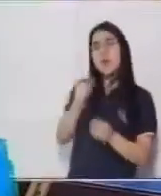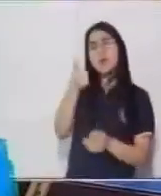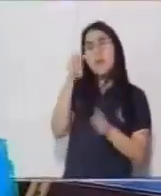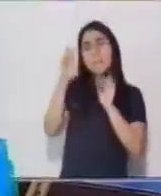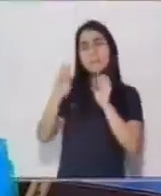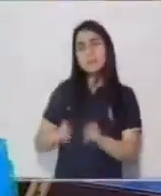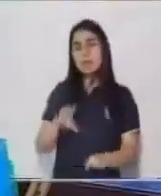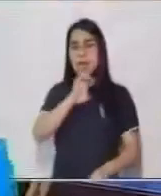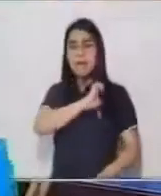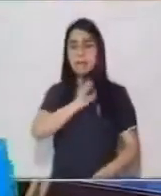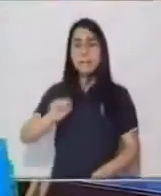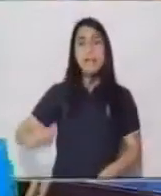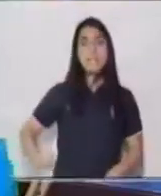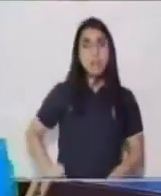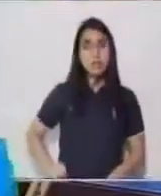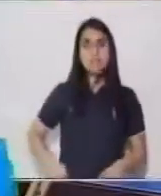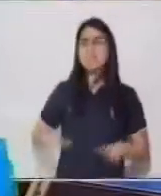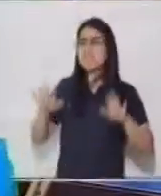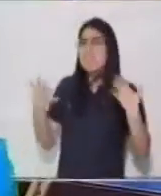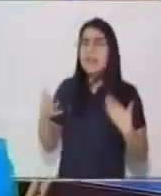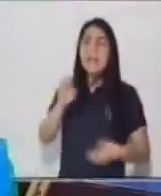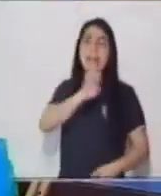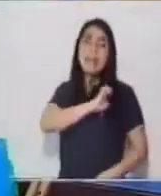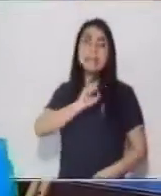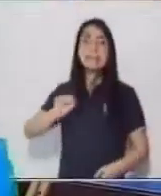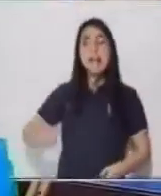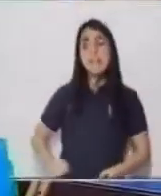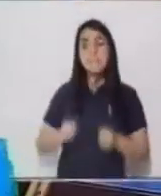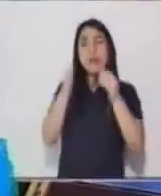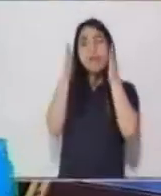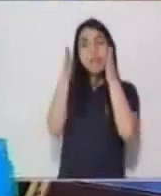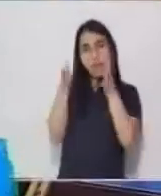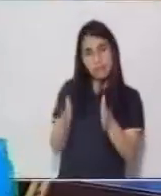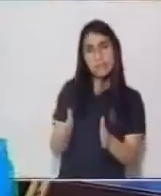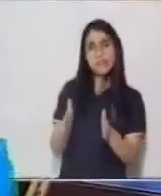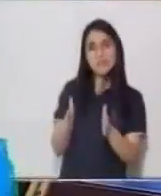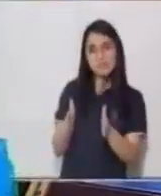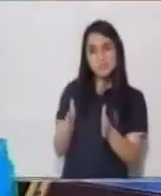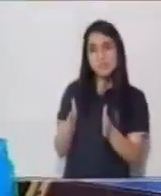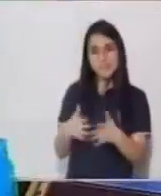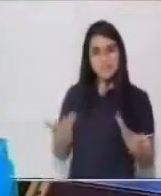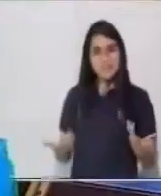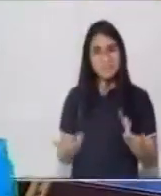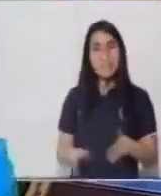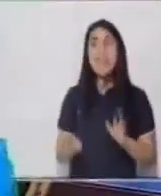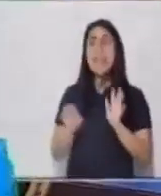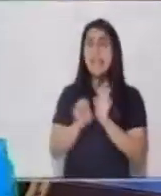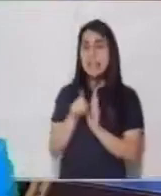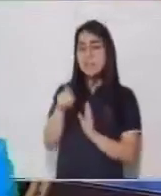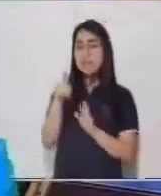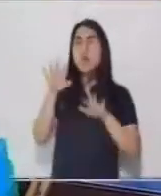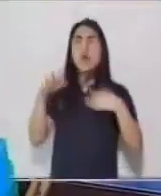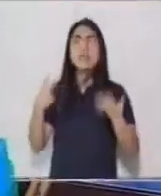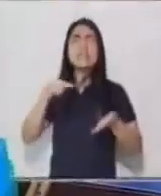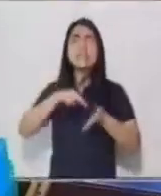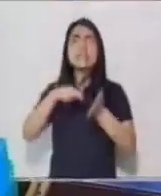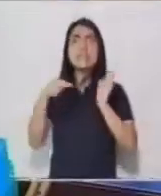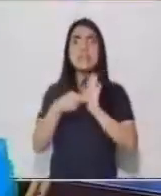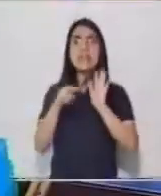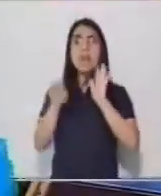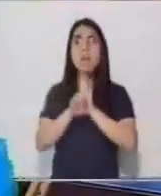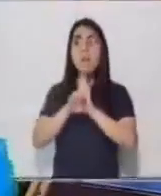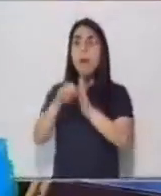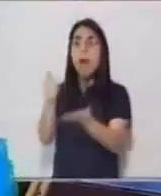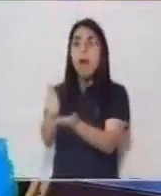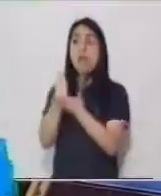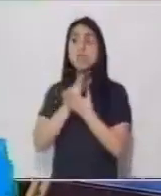tenemos un lugar de origen y ese lugar de origen nos identifica y a esos sustantivos se le llaman sustantivos gentilicios.